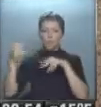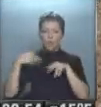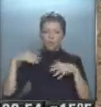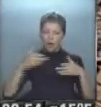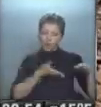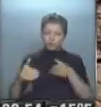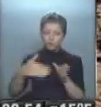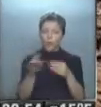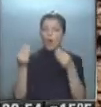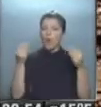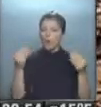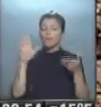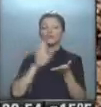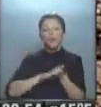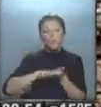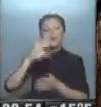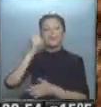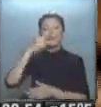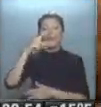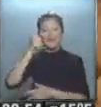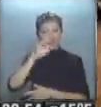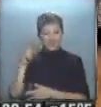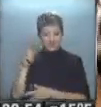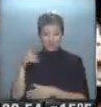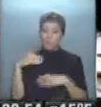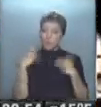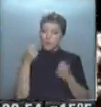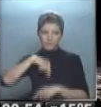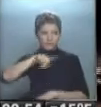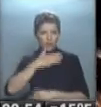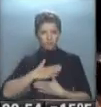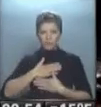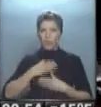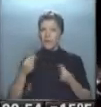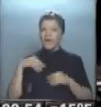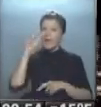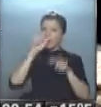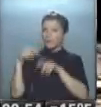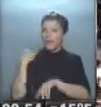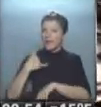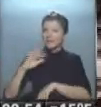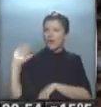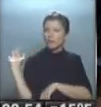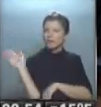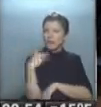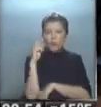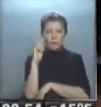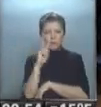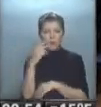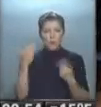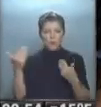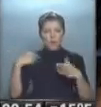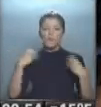respectiva al Dakar. Y para nosotros va a ser un gusto que esta fiesta, todos los argentinos, la podamos también difundir a través